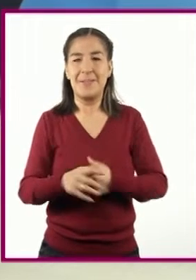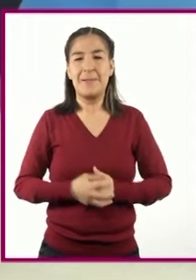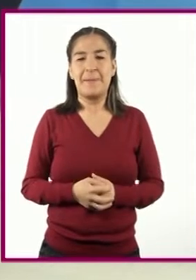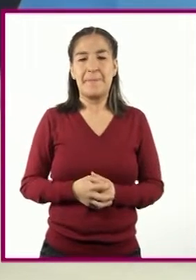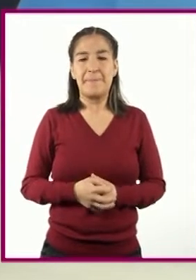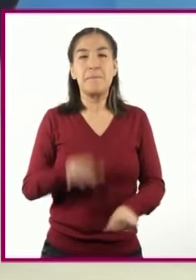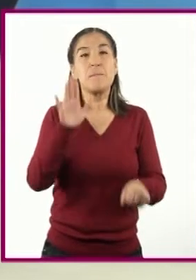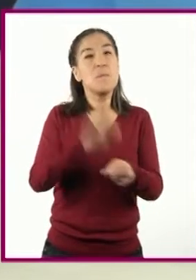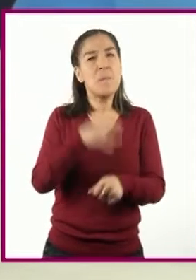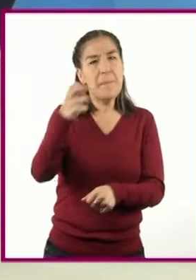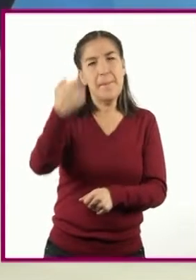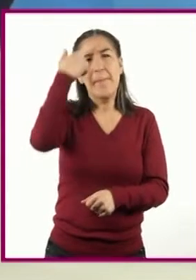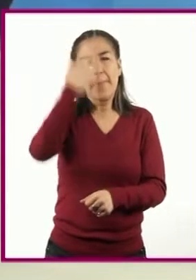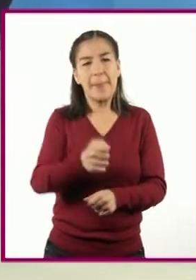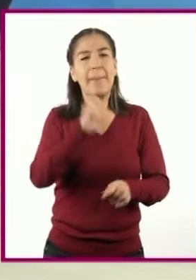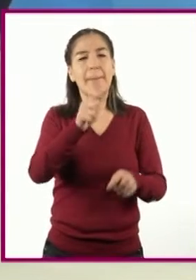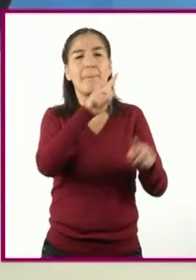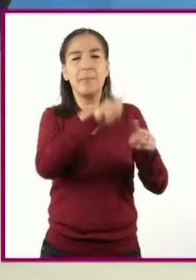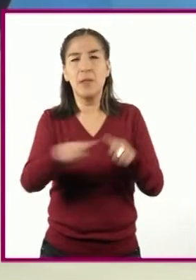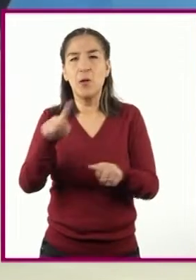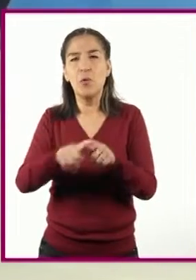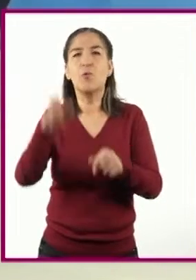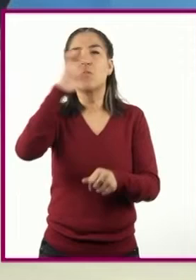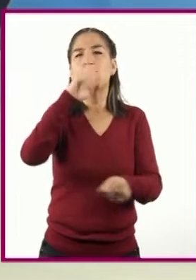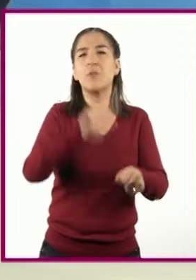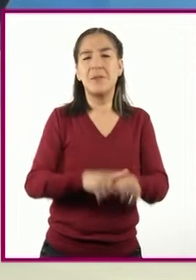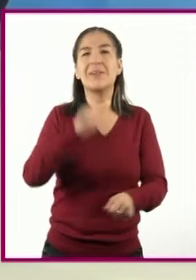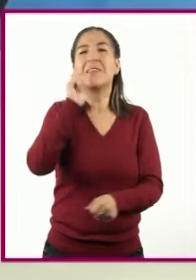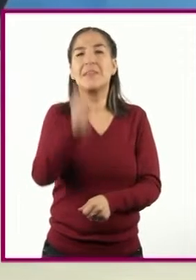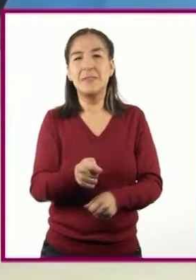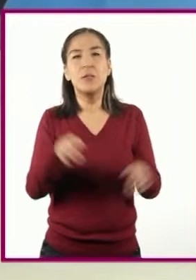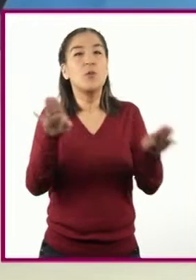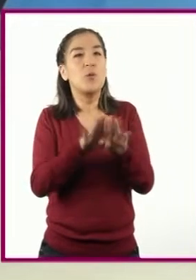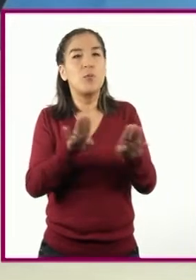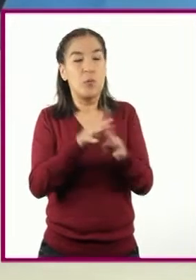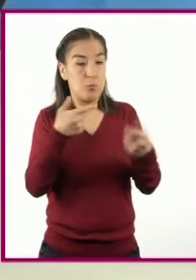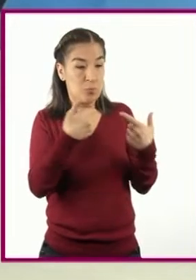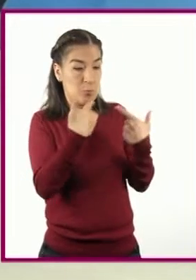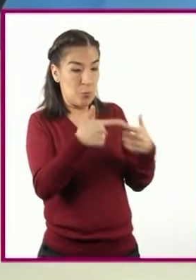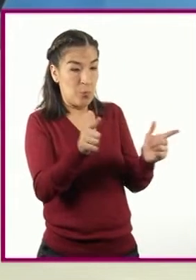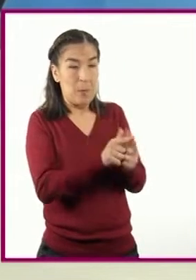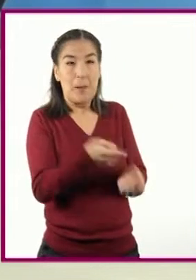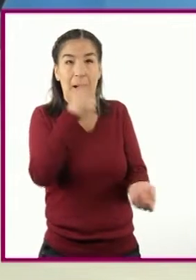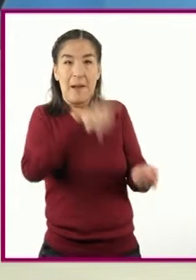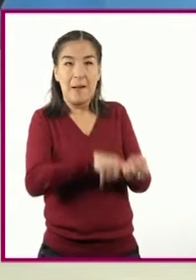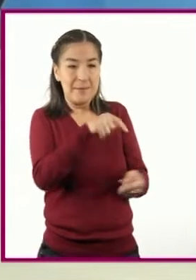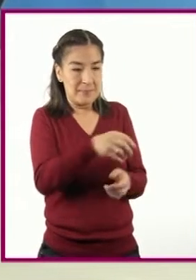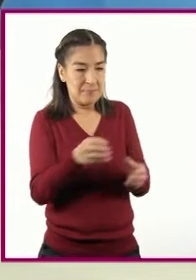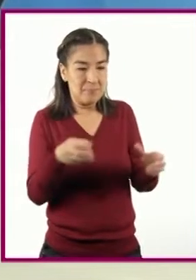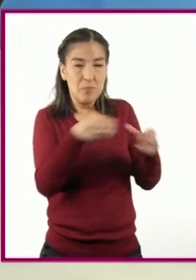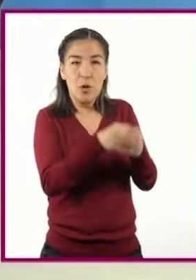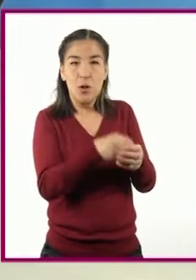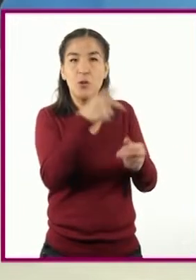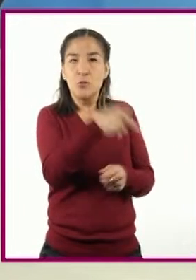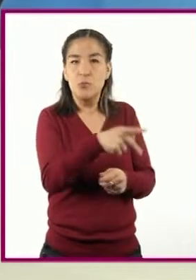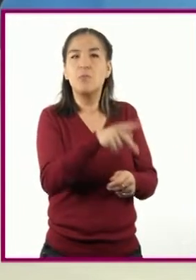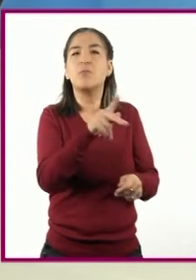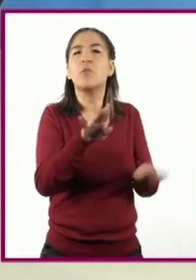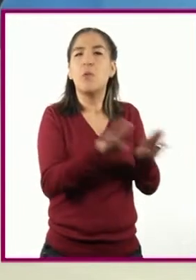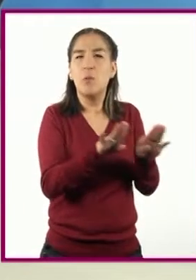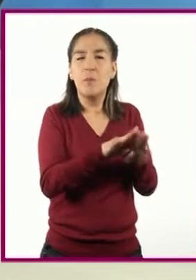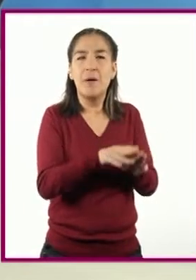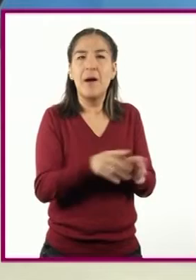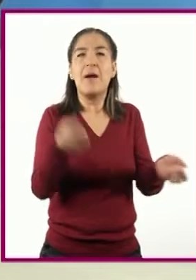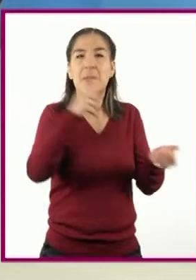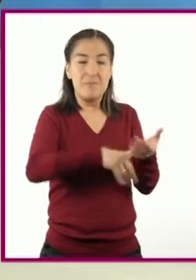Por lo tanto, la multiculturalidad no significa que los grupos que integran esa población se relacionen